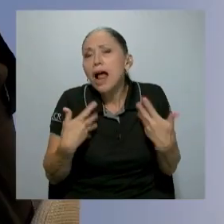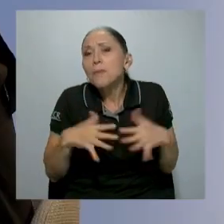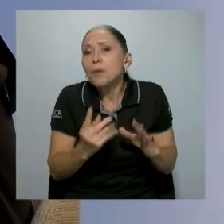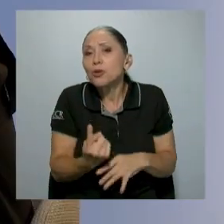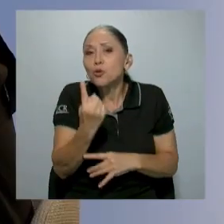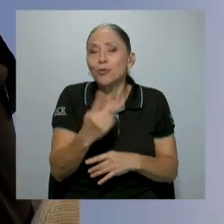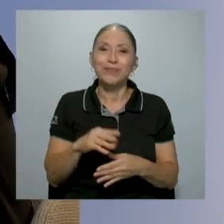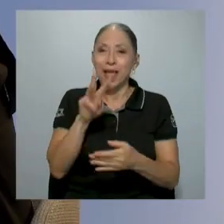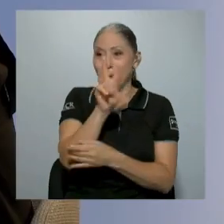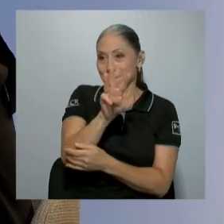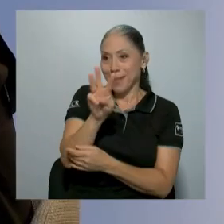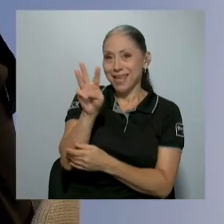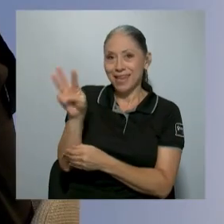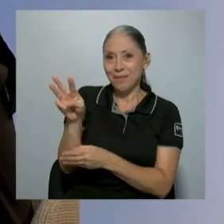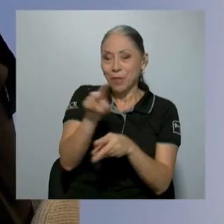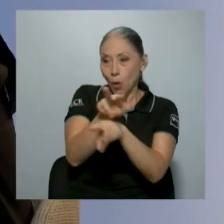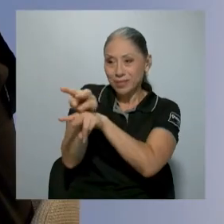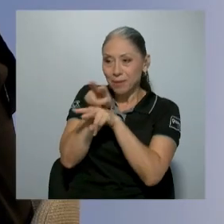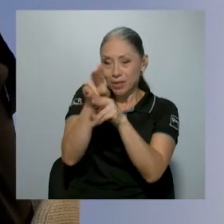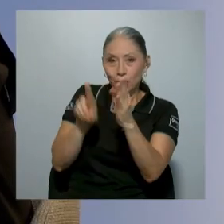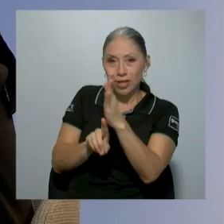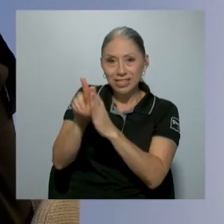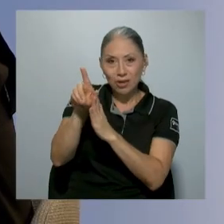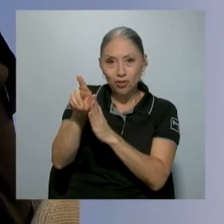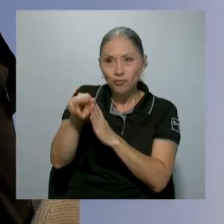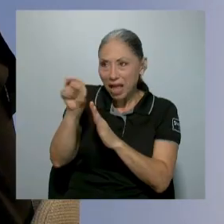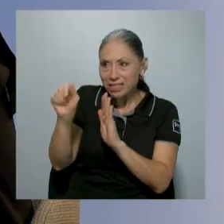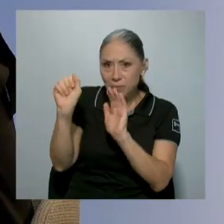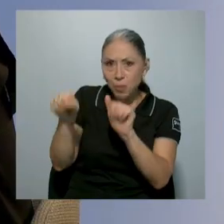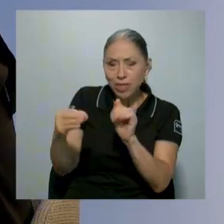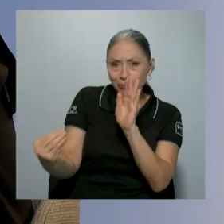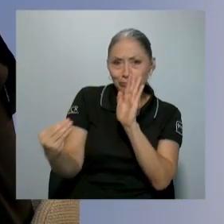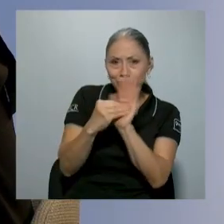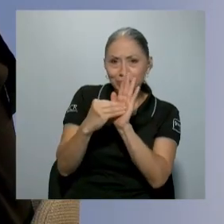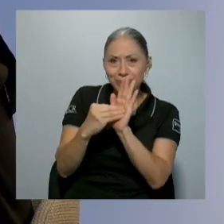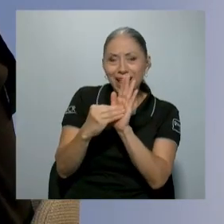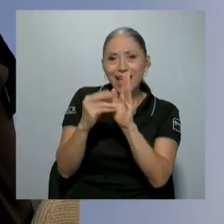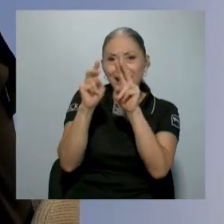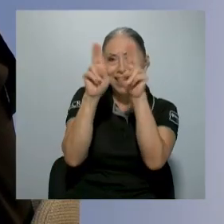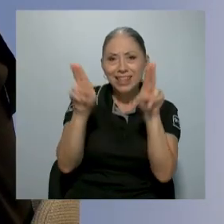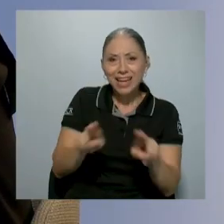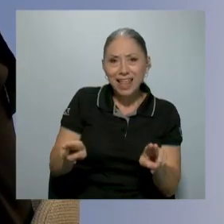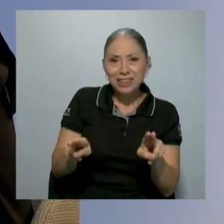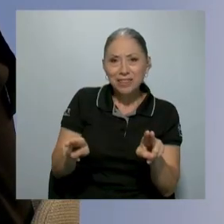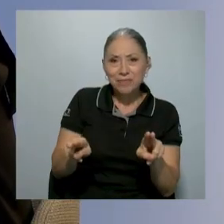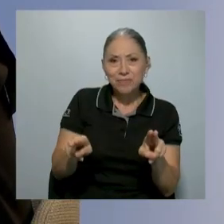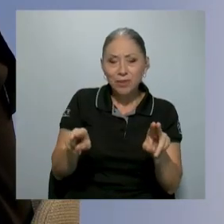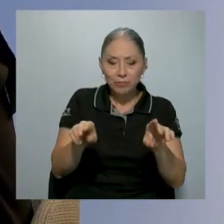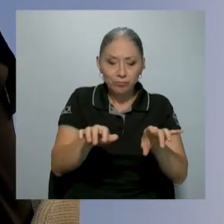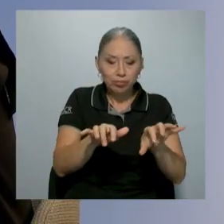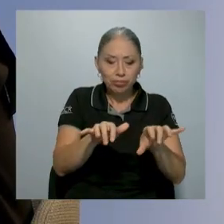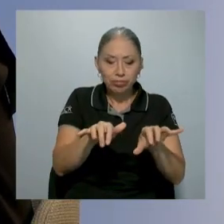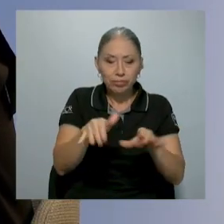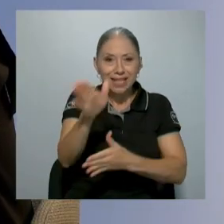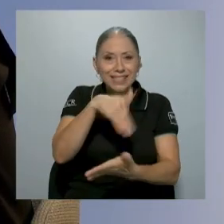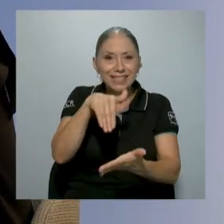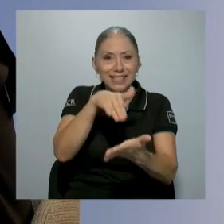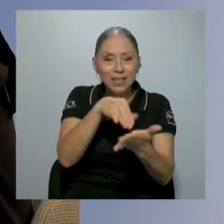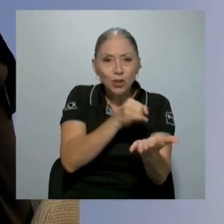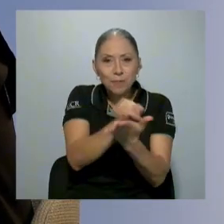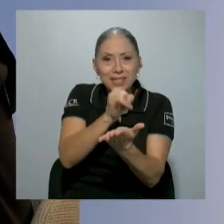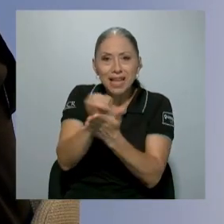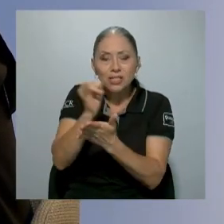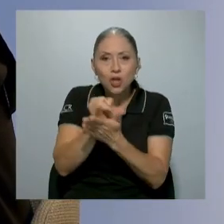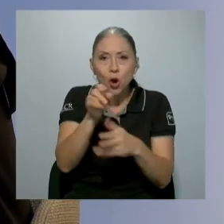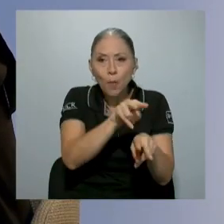página del Observatorio del Desarrollo, la pueden buscar así en internet, digamos, usan cualquier navegador y ponen Centro de Investigación Observatorio del Desarrollo y les va a salir